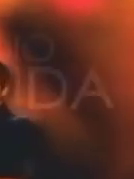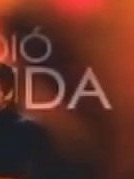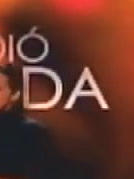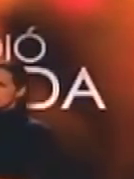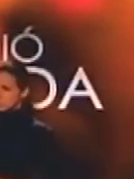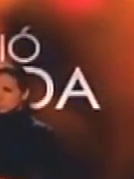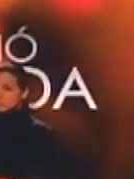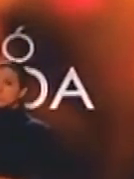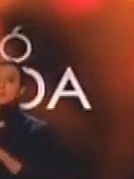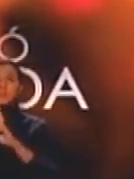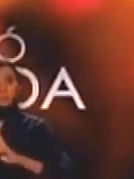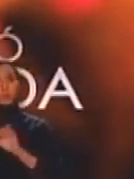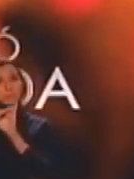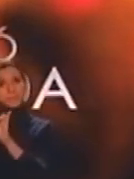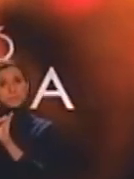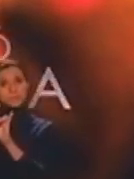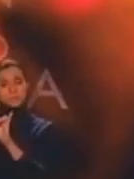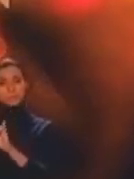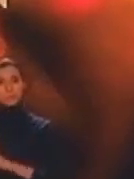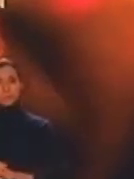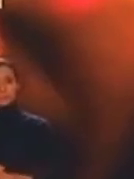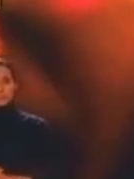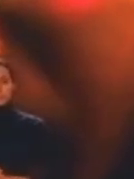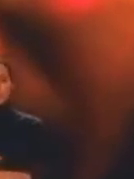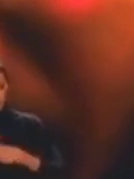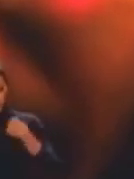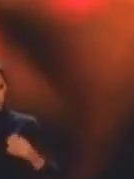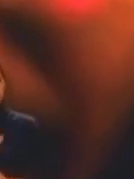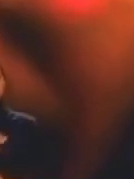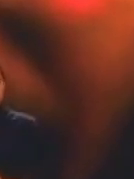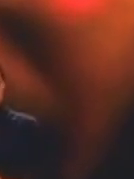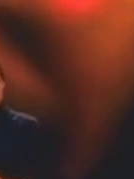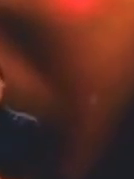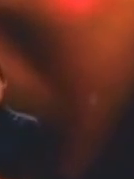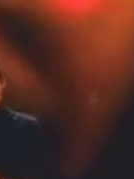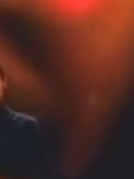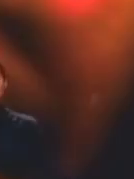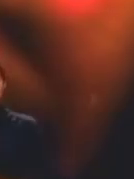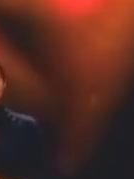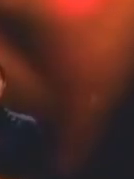en el corazón